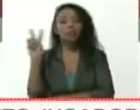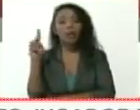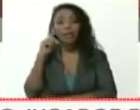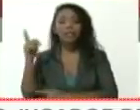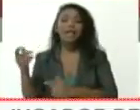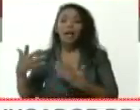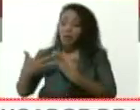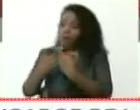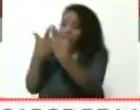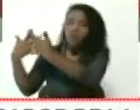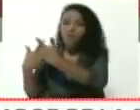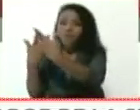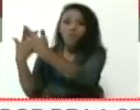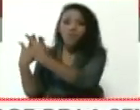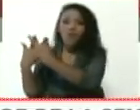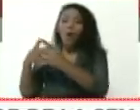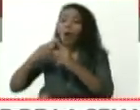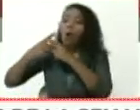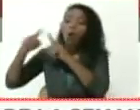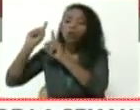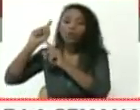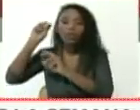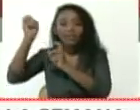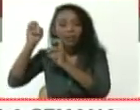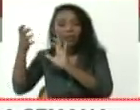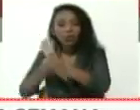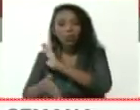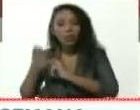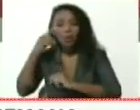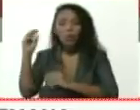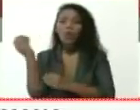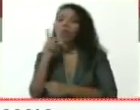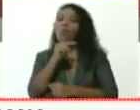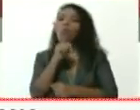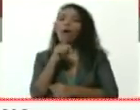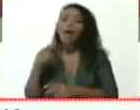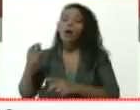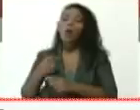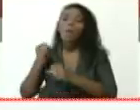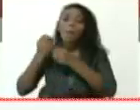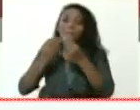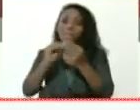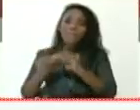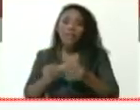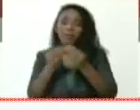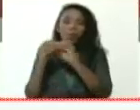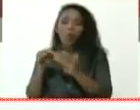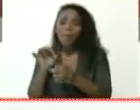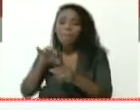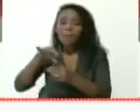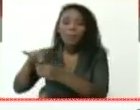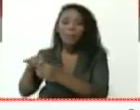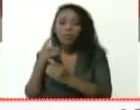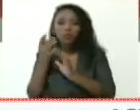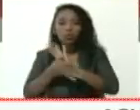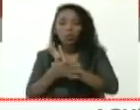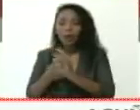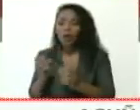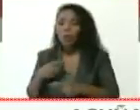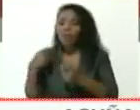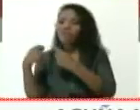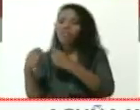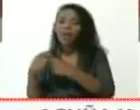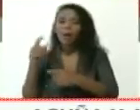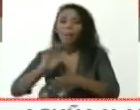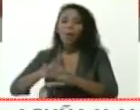estadounidense y Siemens de Alemania, no le suministran el mantenimiento, ni las partes, ni las piezas, por las benditas